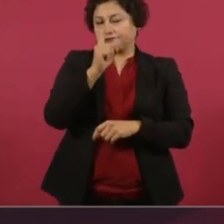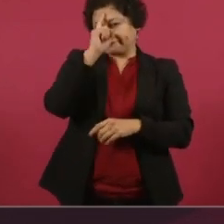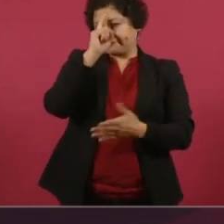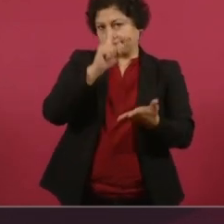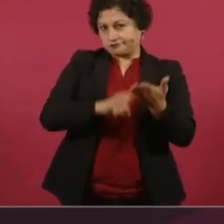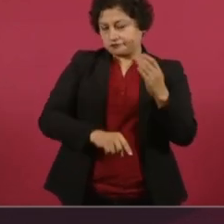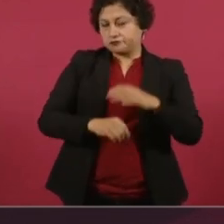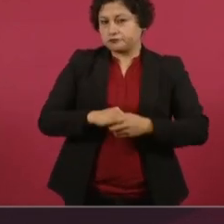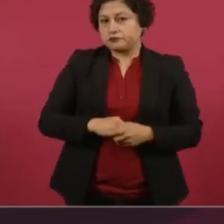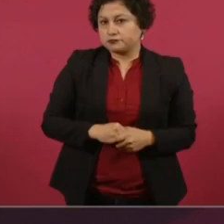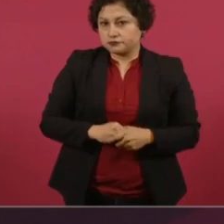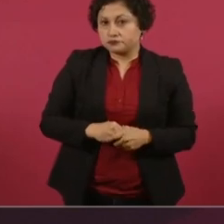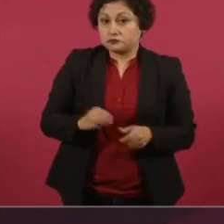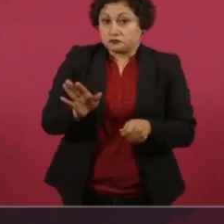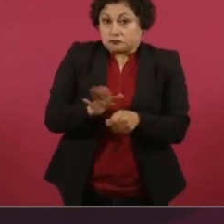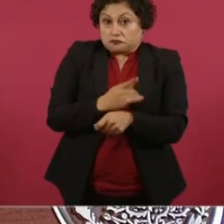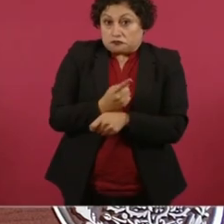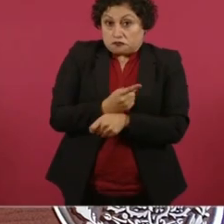presidente que eligió el pueblo